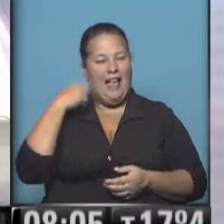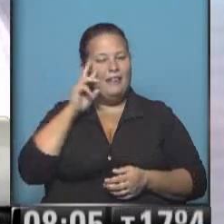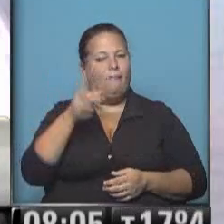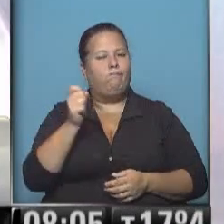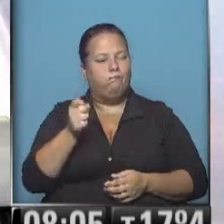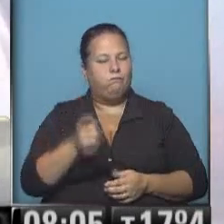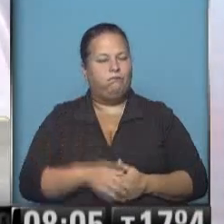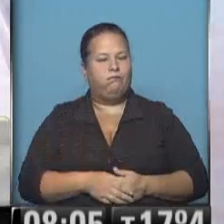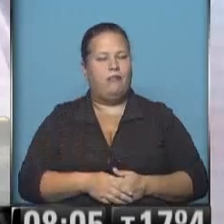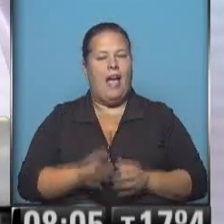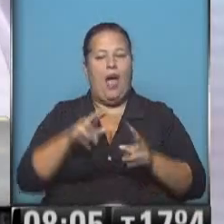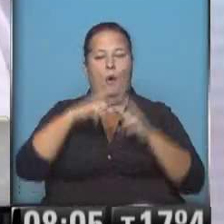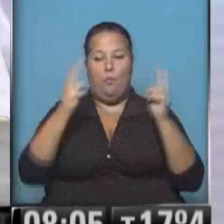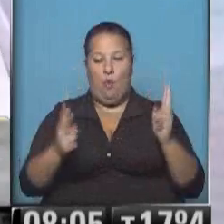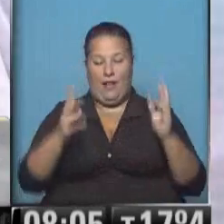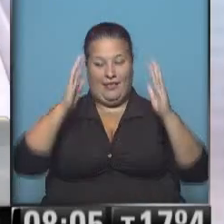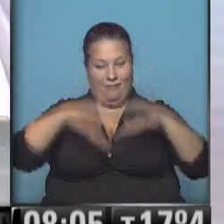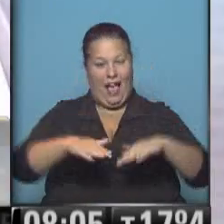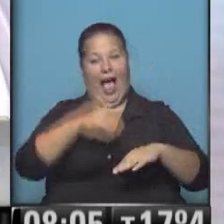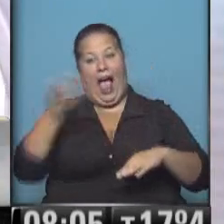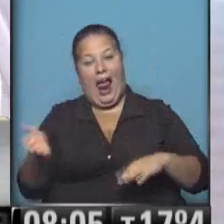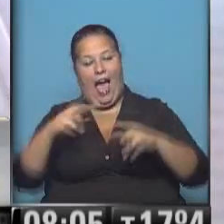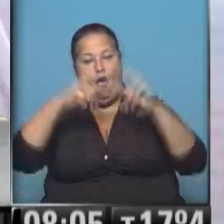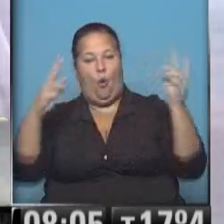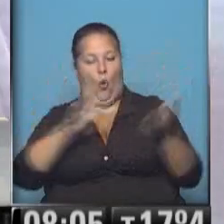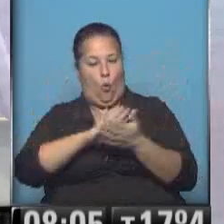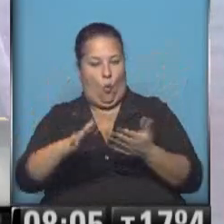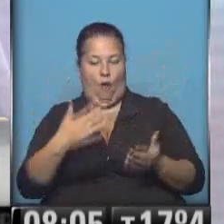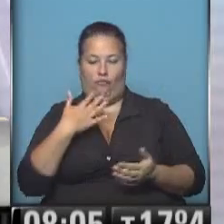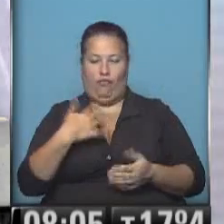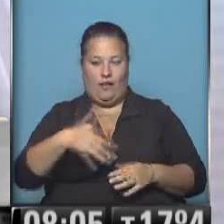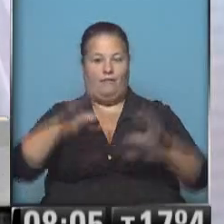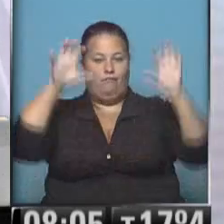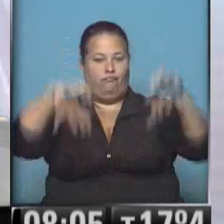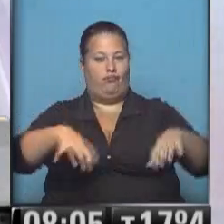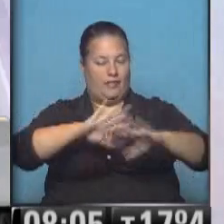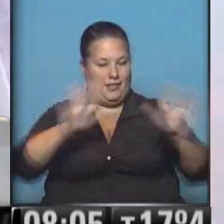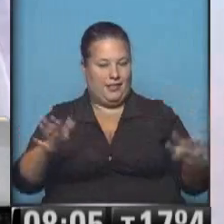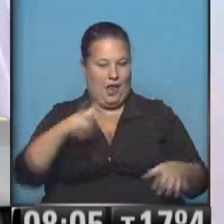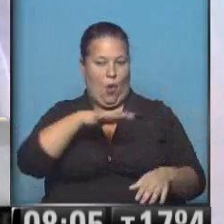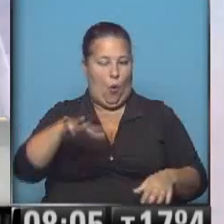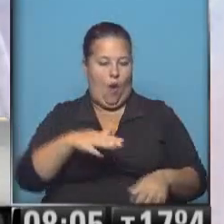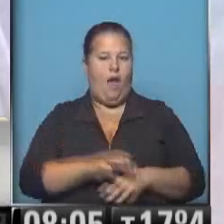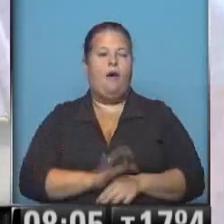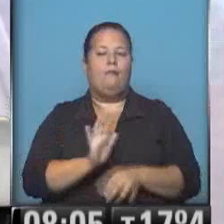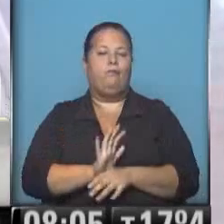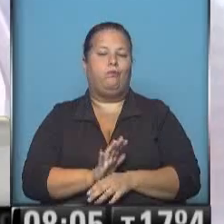anterior, al lado del puente que están destruyendo, el flamante puente, precioso puente que se ha instalado en el lugar, que será